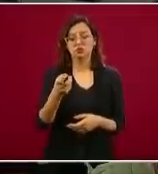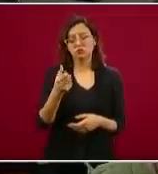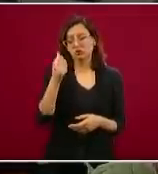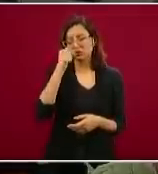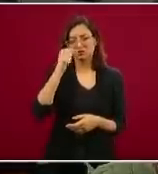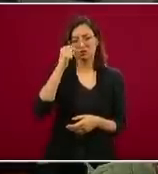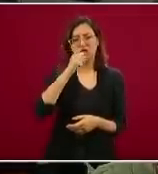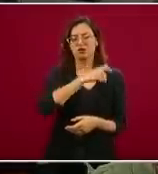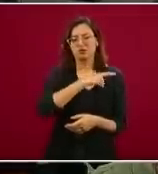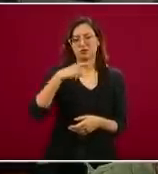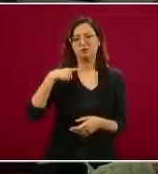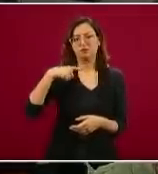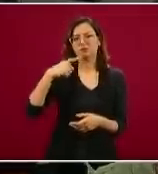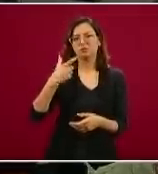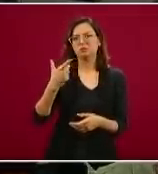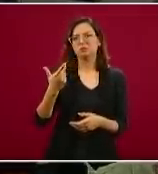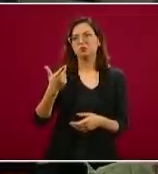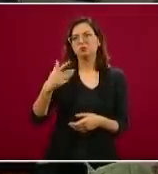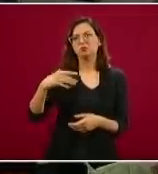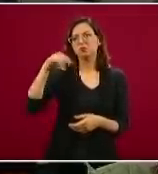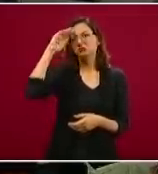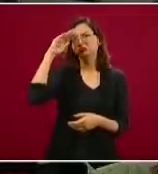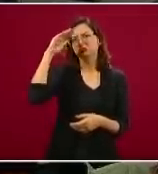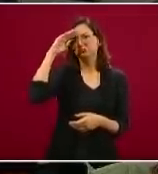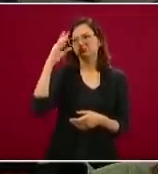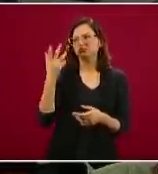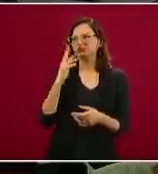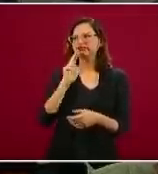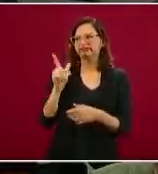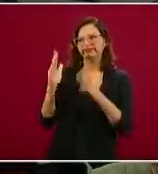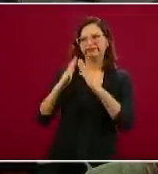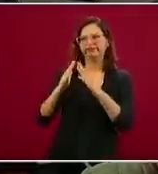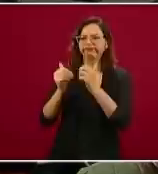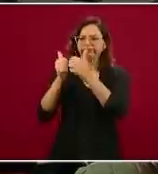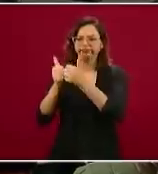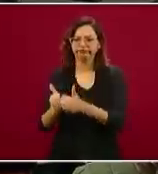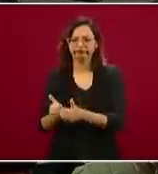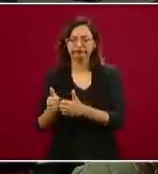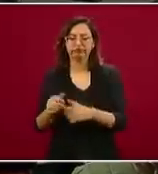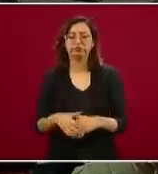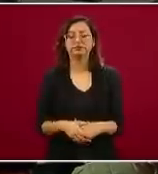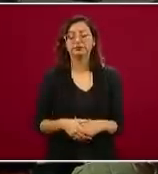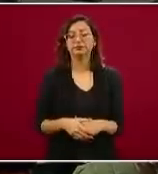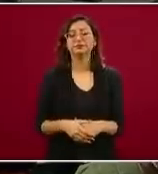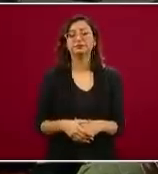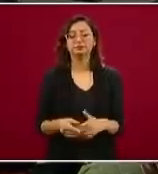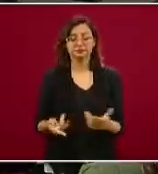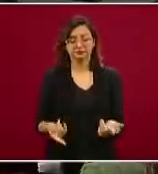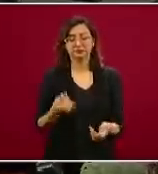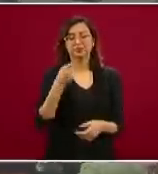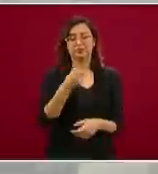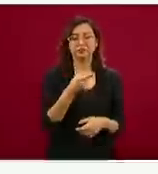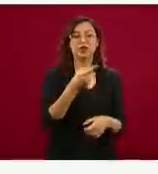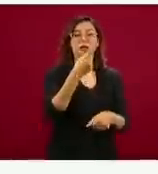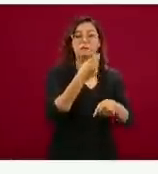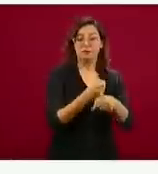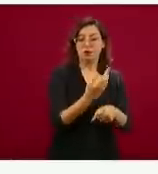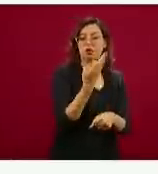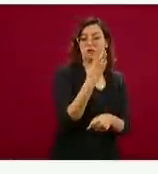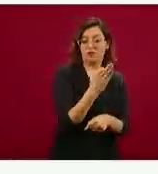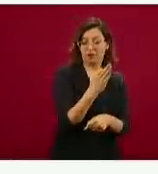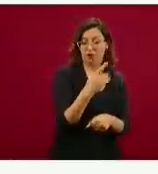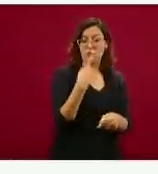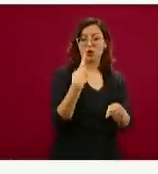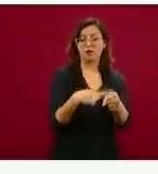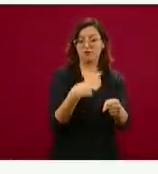pública. En Alemania, como se ve en la curva epidémica, Alemania detectó su primer caso también el 1 de febrero